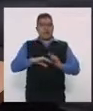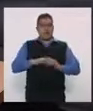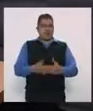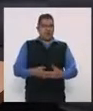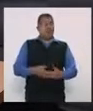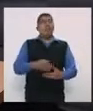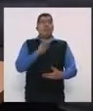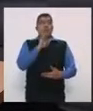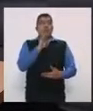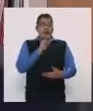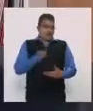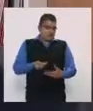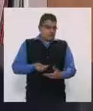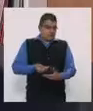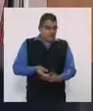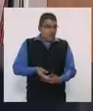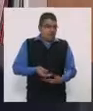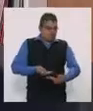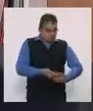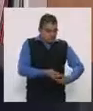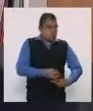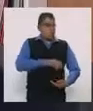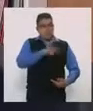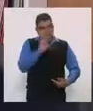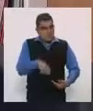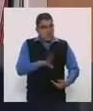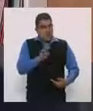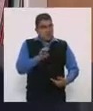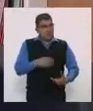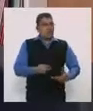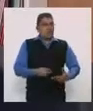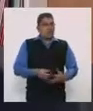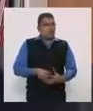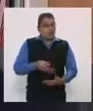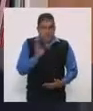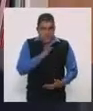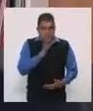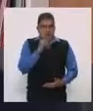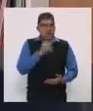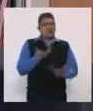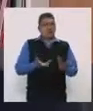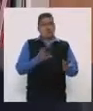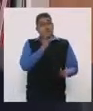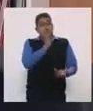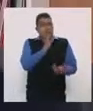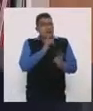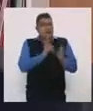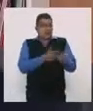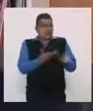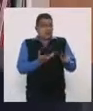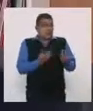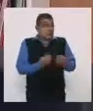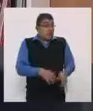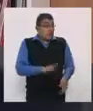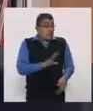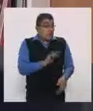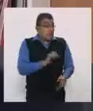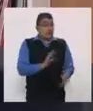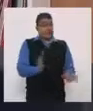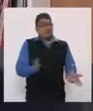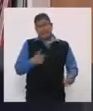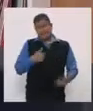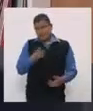mamás que perdieron a sus bebés insisten mucho en que no no dejan de ser mamás por haber perdido a sus bebés, ¿no? Y la